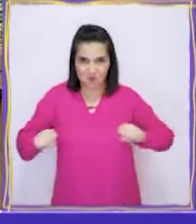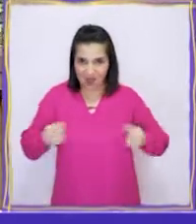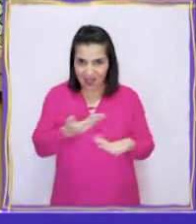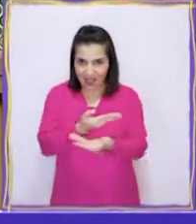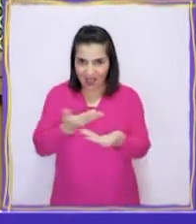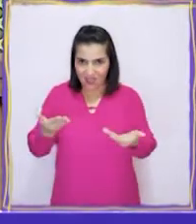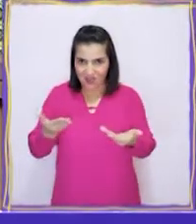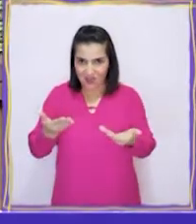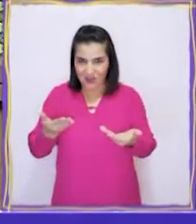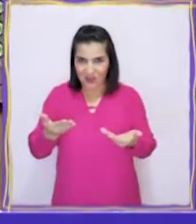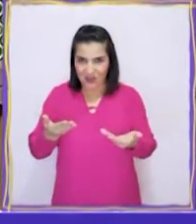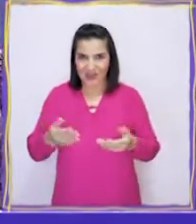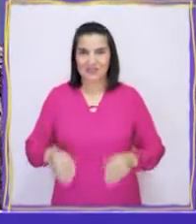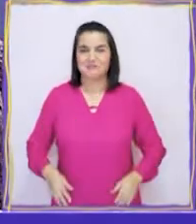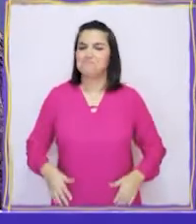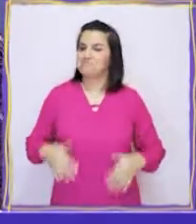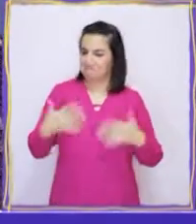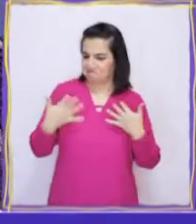¿Están preparados?